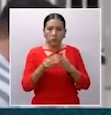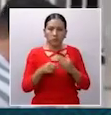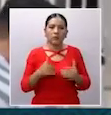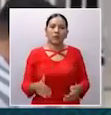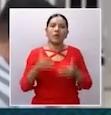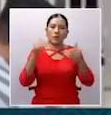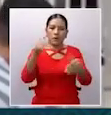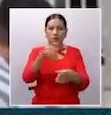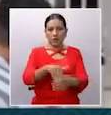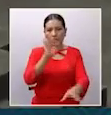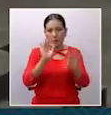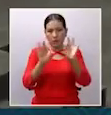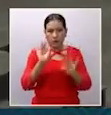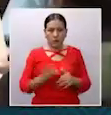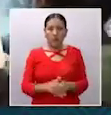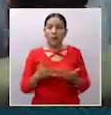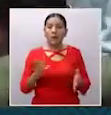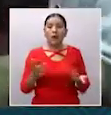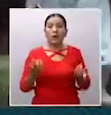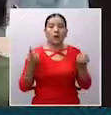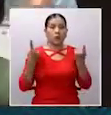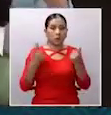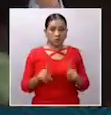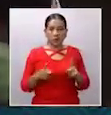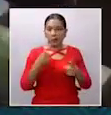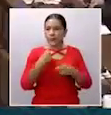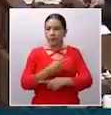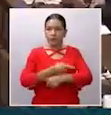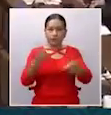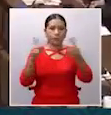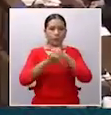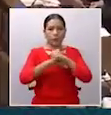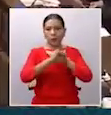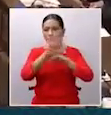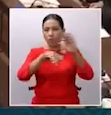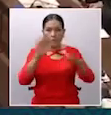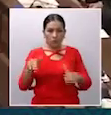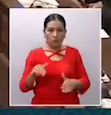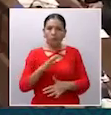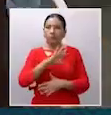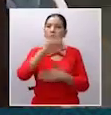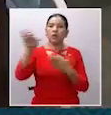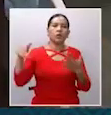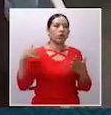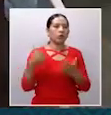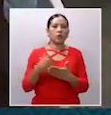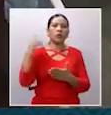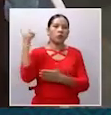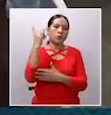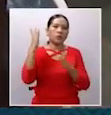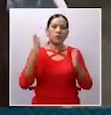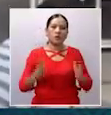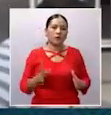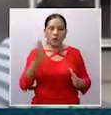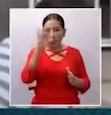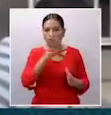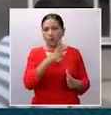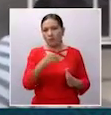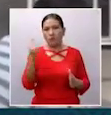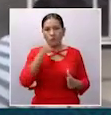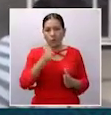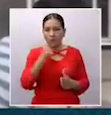realizar estas elecciones. Una vez lanzada la convocatoria, todos los bolivianos y las bolivianas que